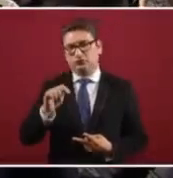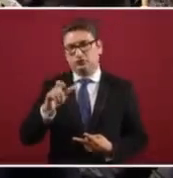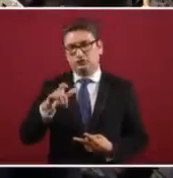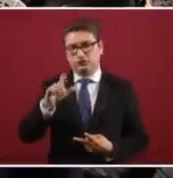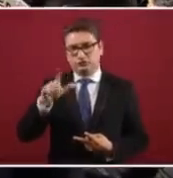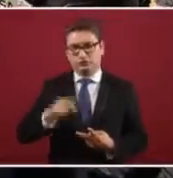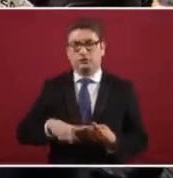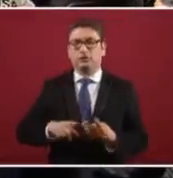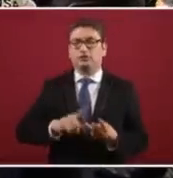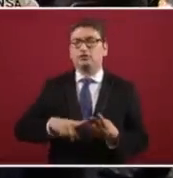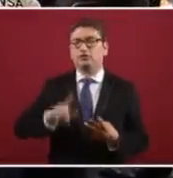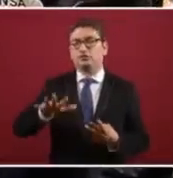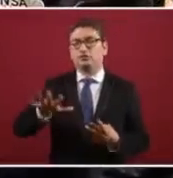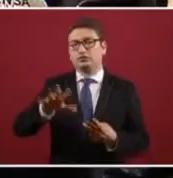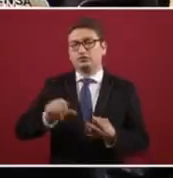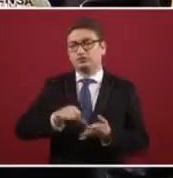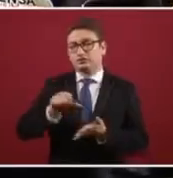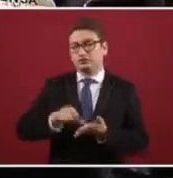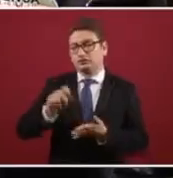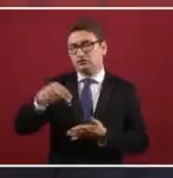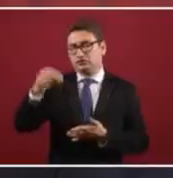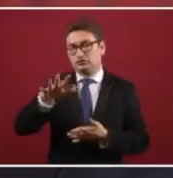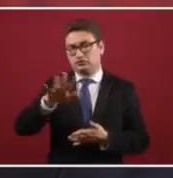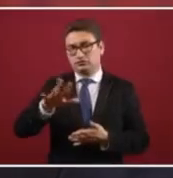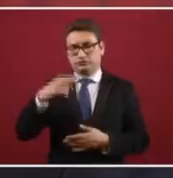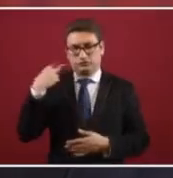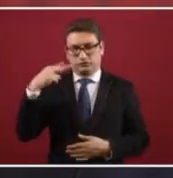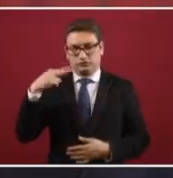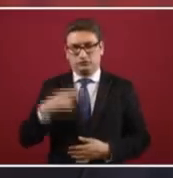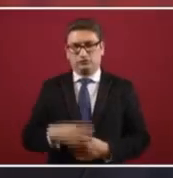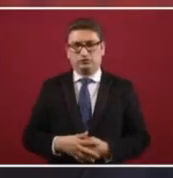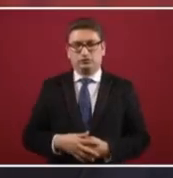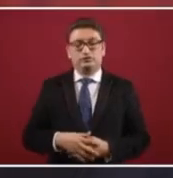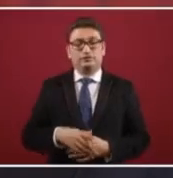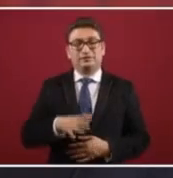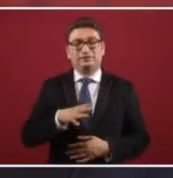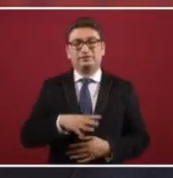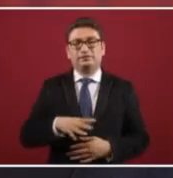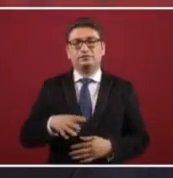el centro norte de Veracruz. Fue una emboscada